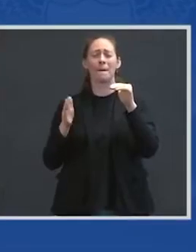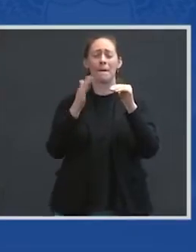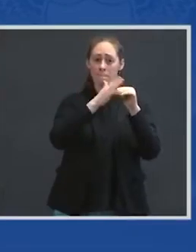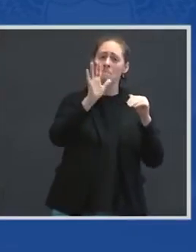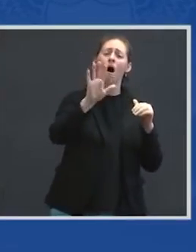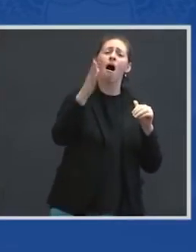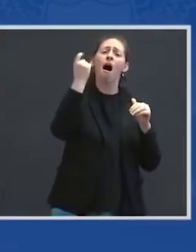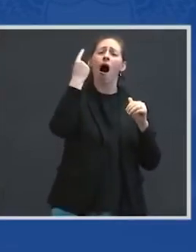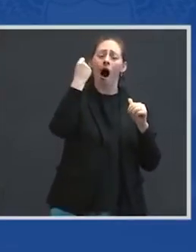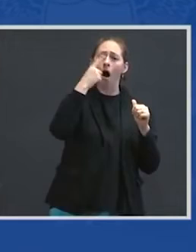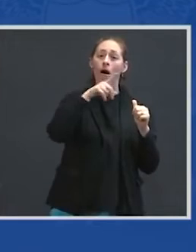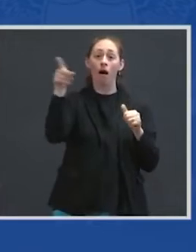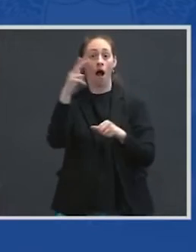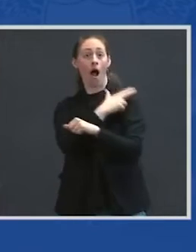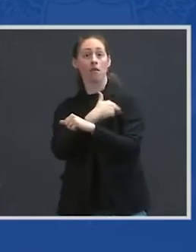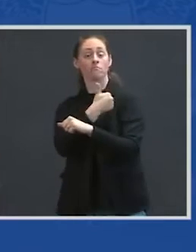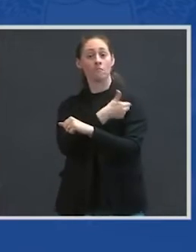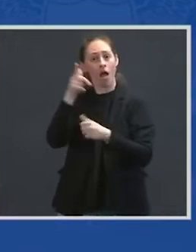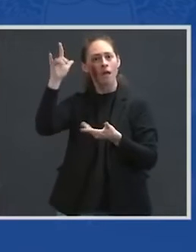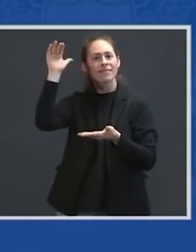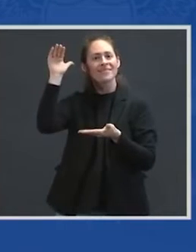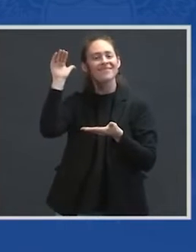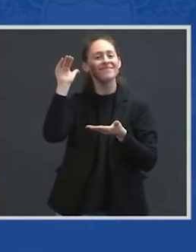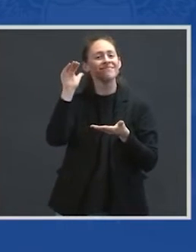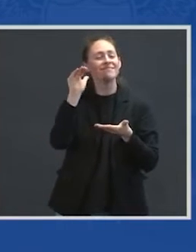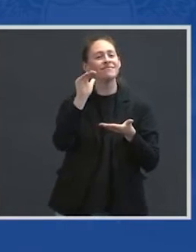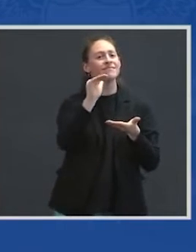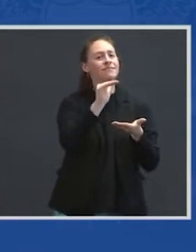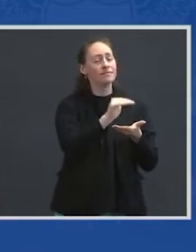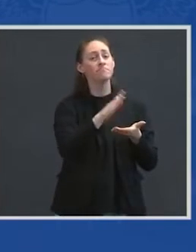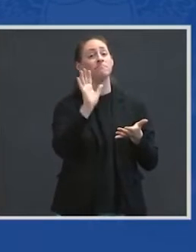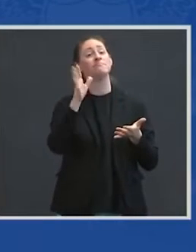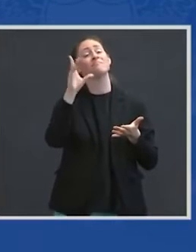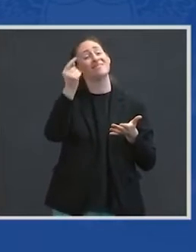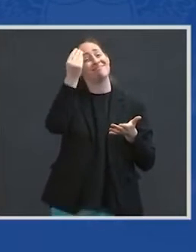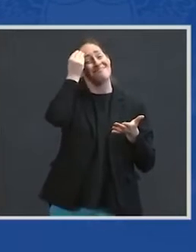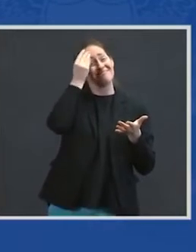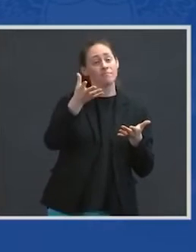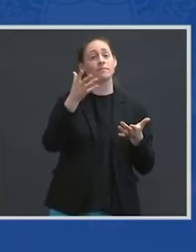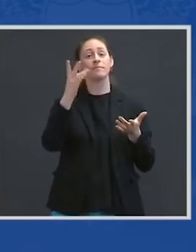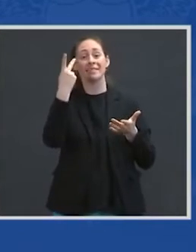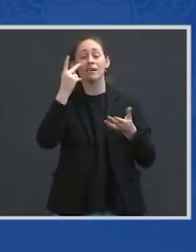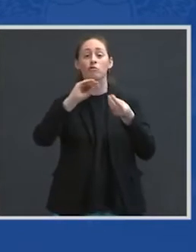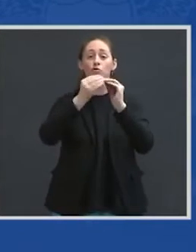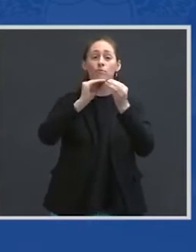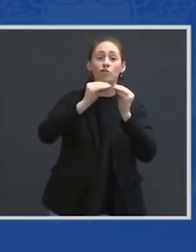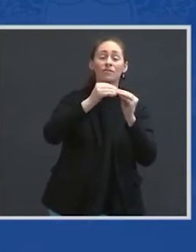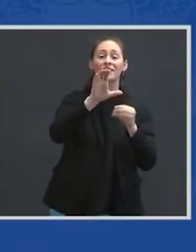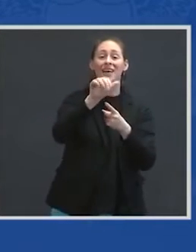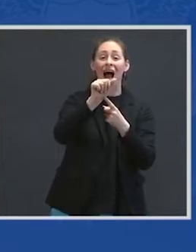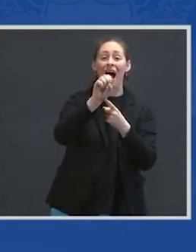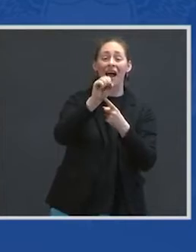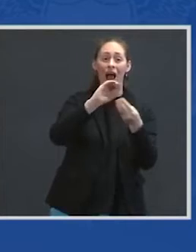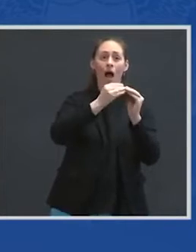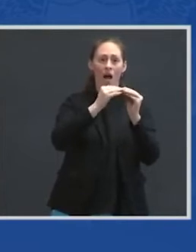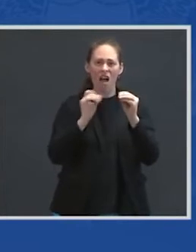para en nervión switch pero debo ser honesto con ustedes los casos y las hospitalizaciones podrían volver